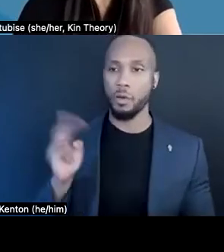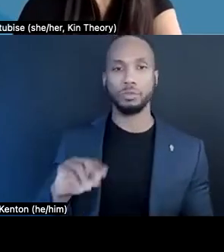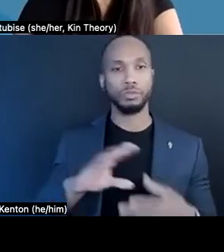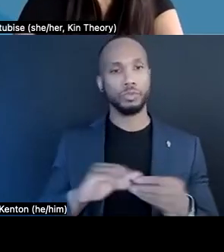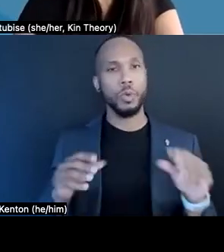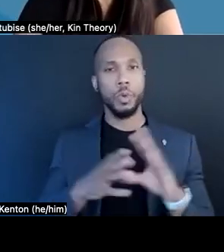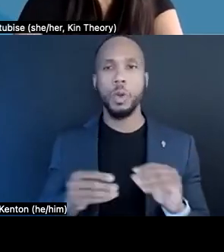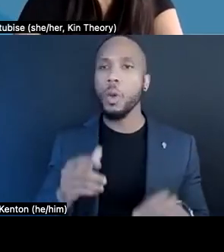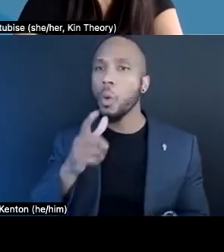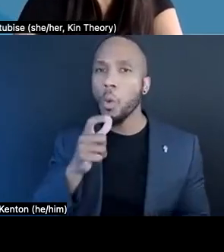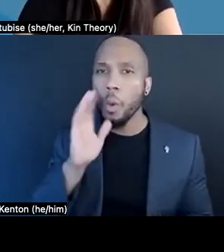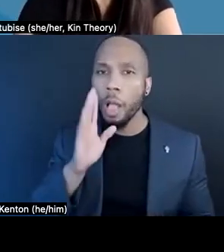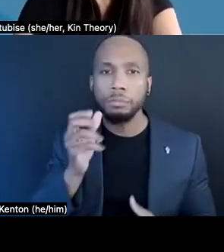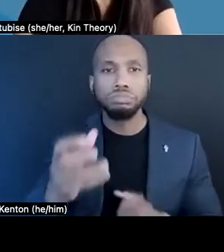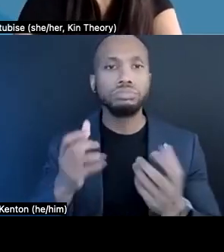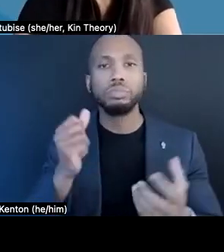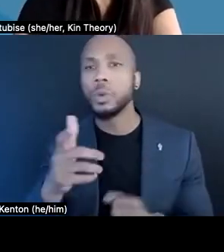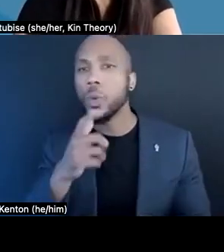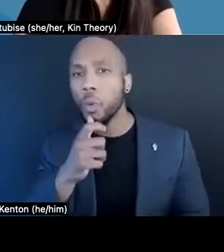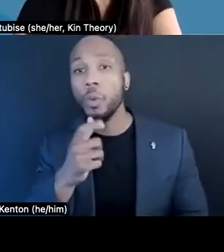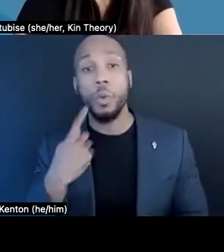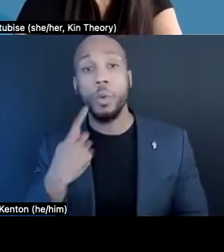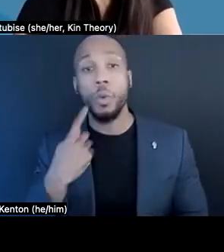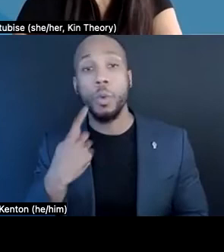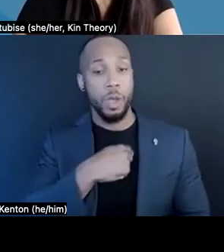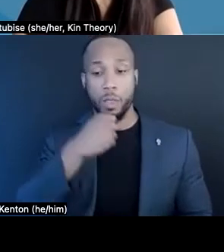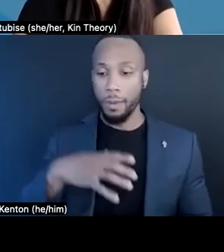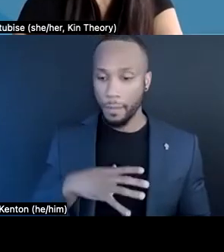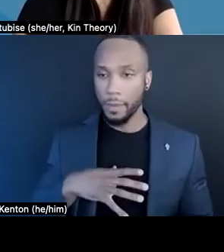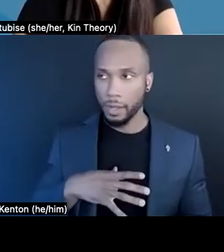¿quién lo va a contar, ¿no? Cuando somos las mujeres a quienes nos han